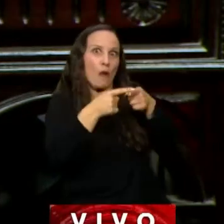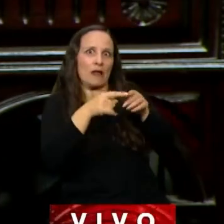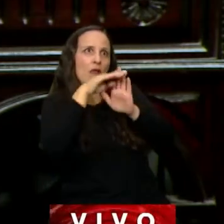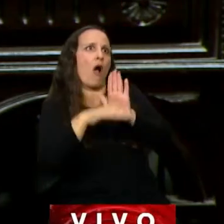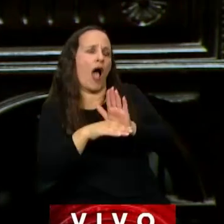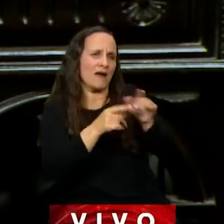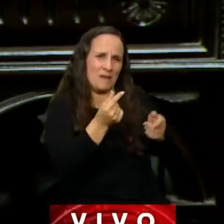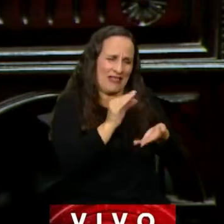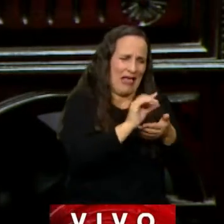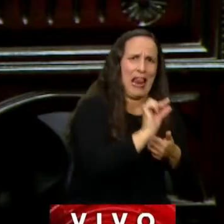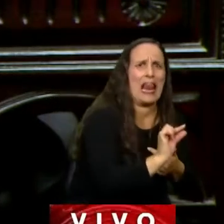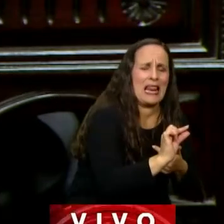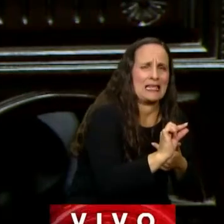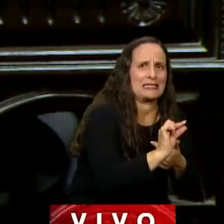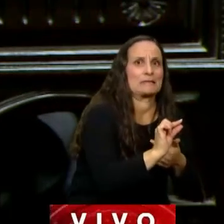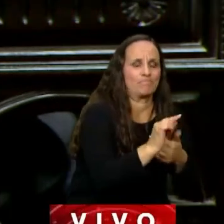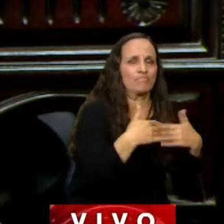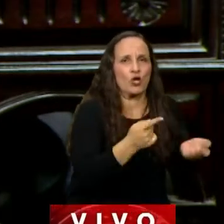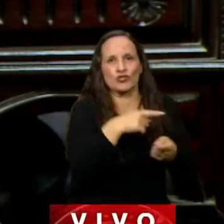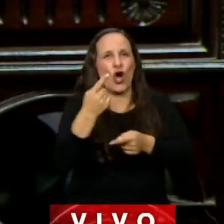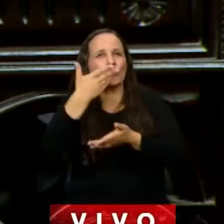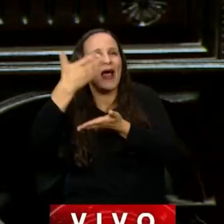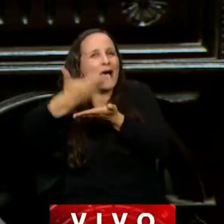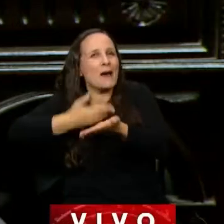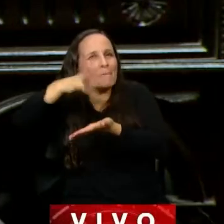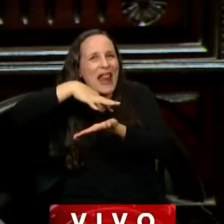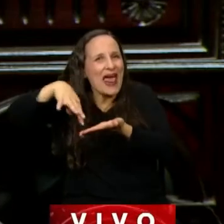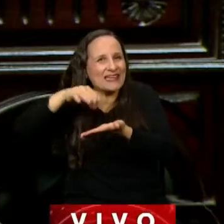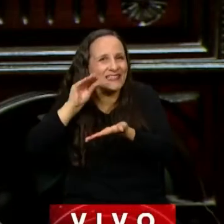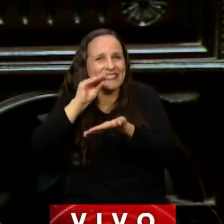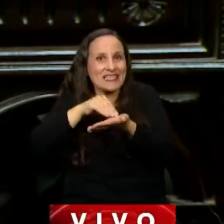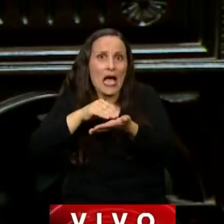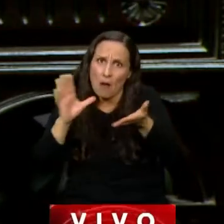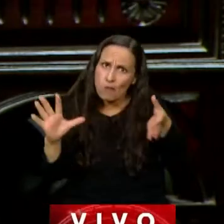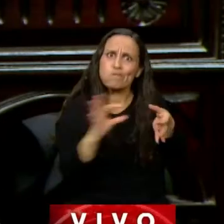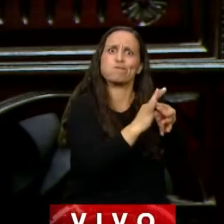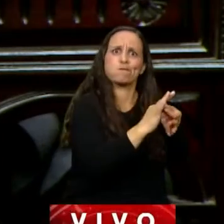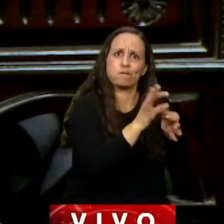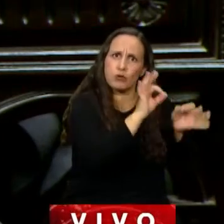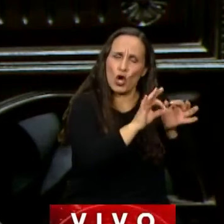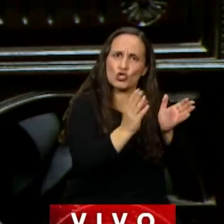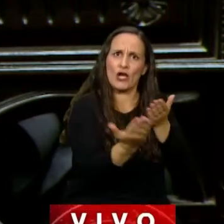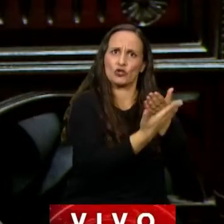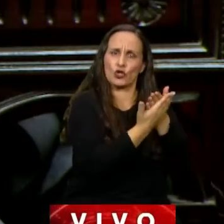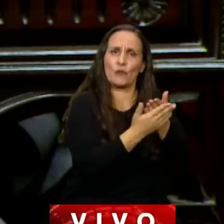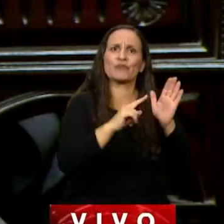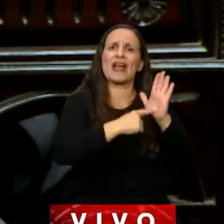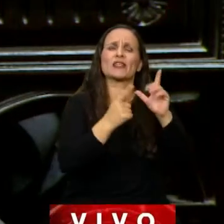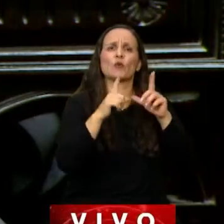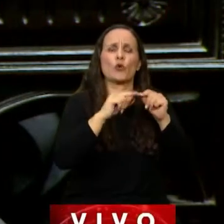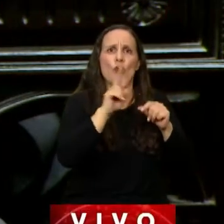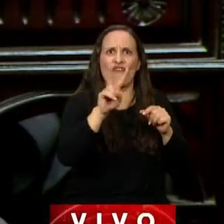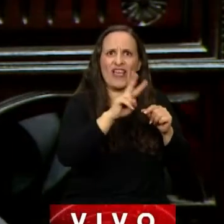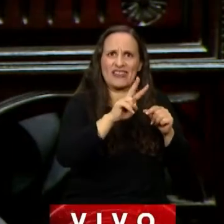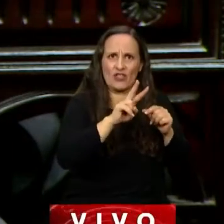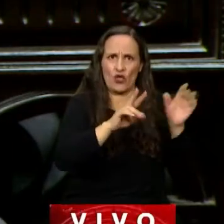planteados. Y por ello se ha confeccionado una planilla que forma parte de este proyecto, indicada en el artículo